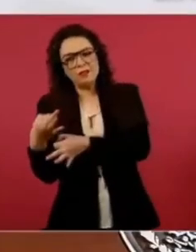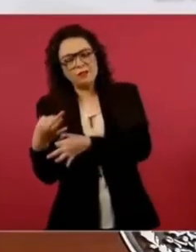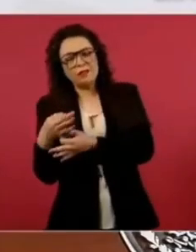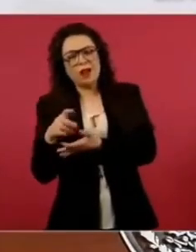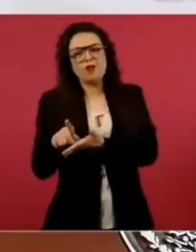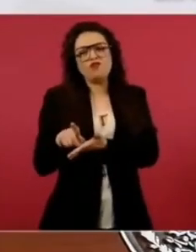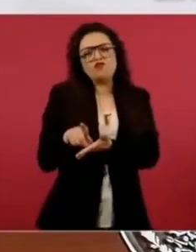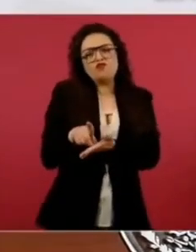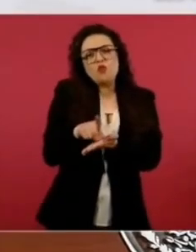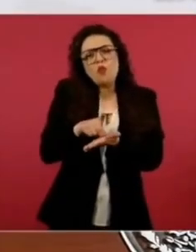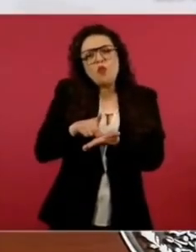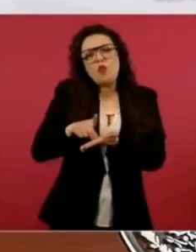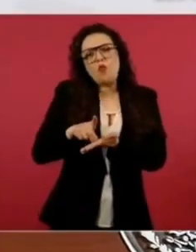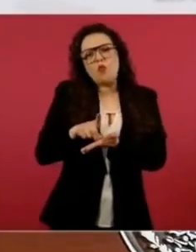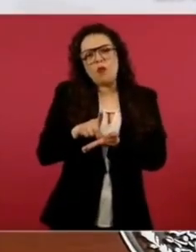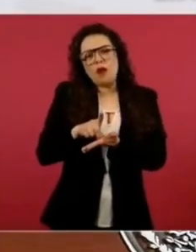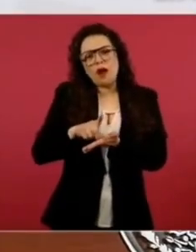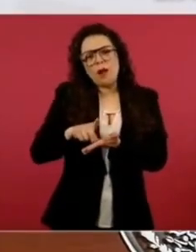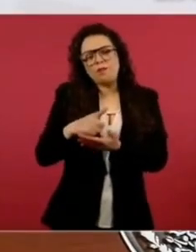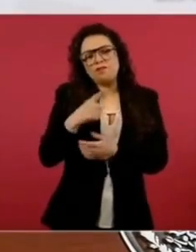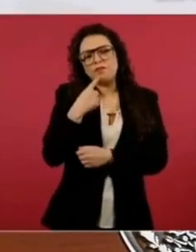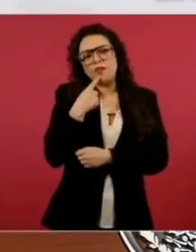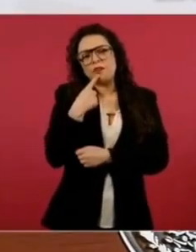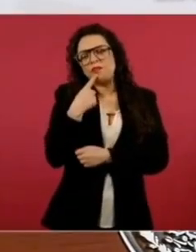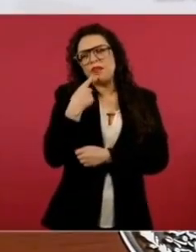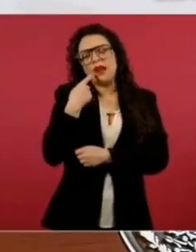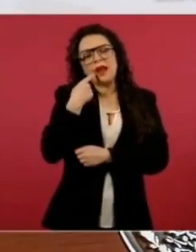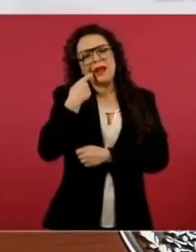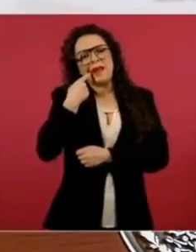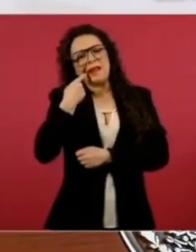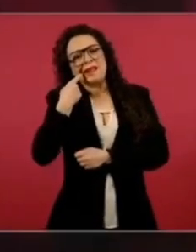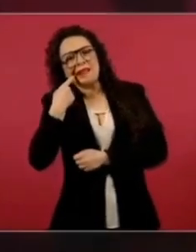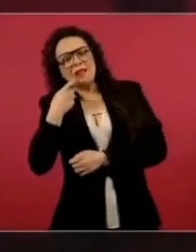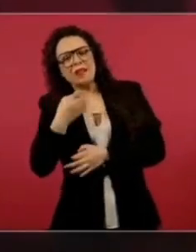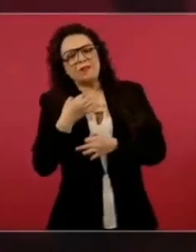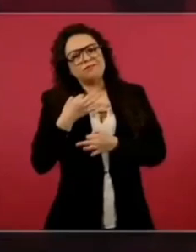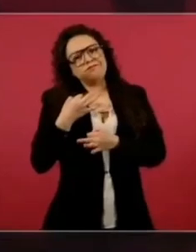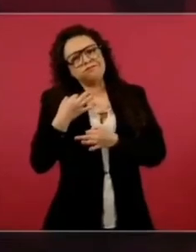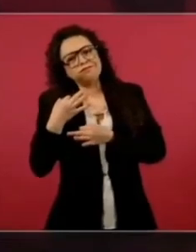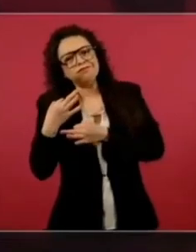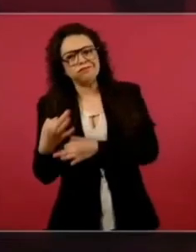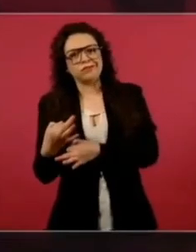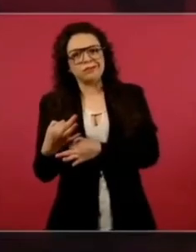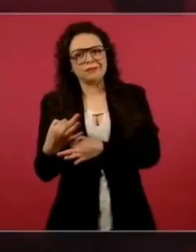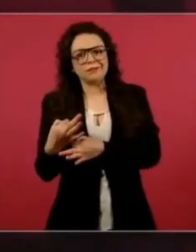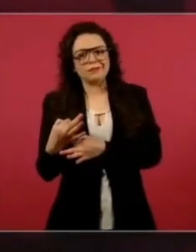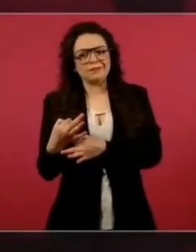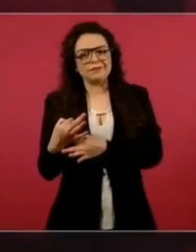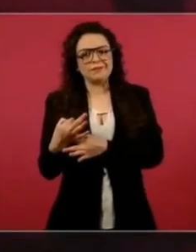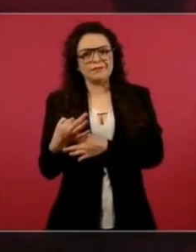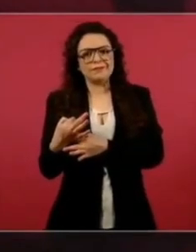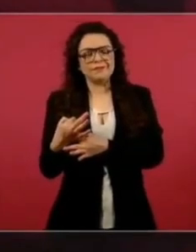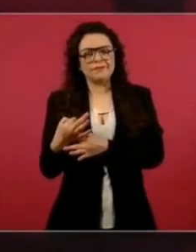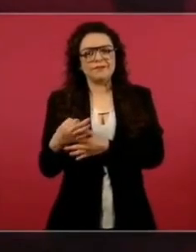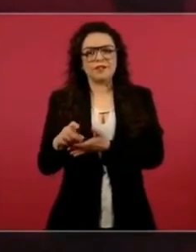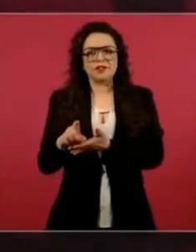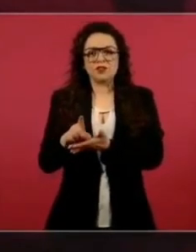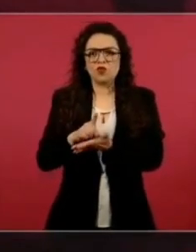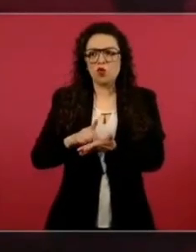de droga consumo y esto